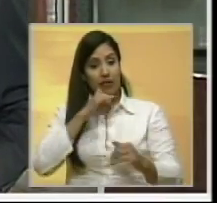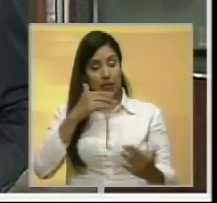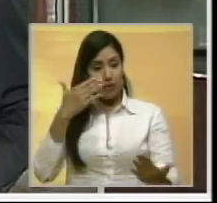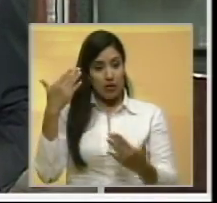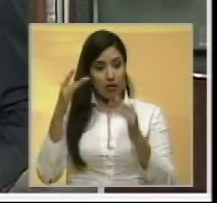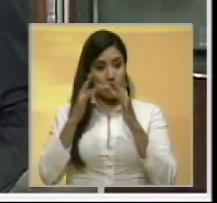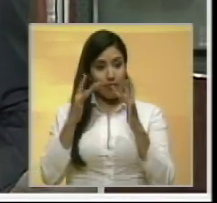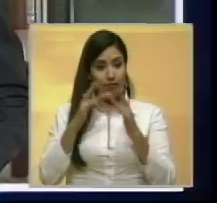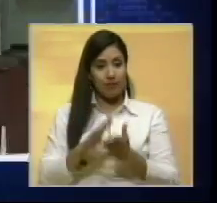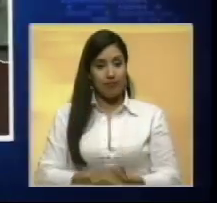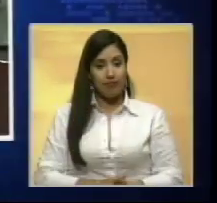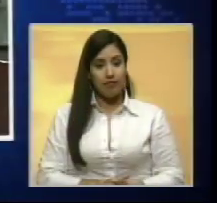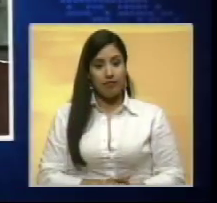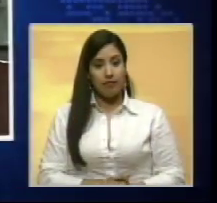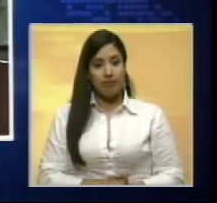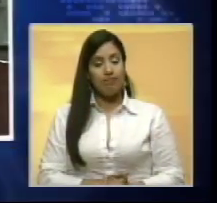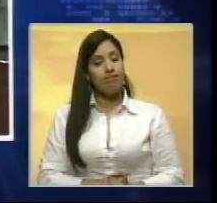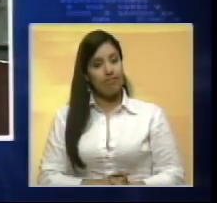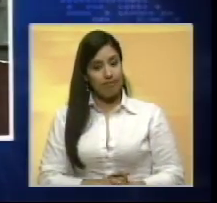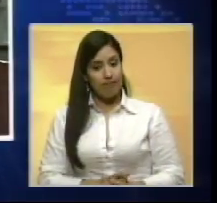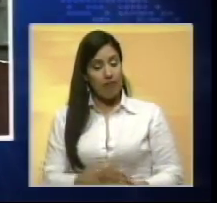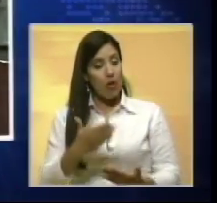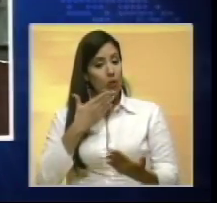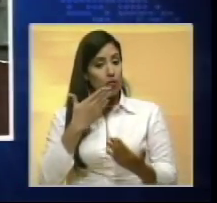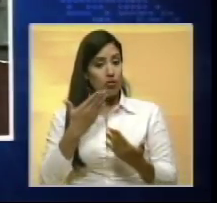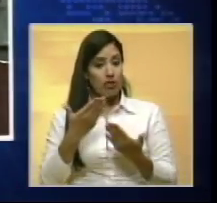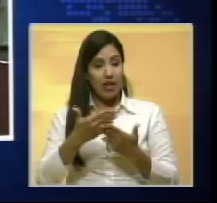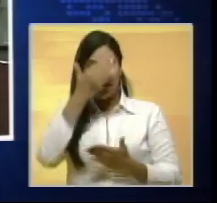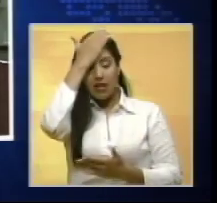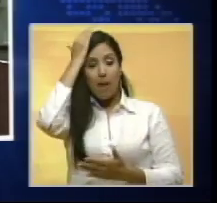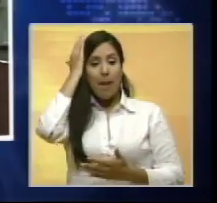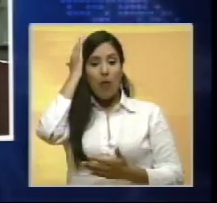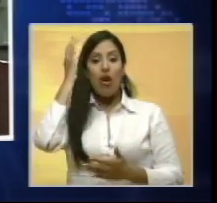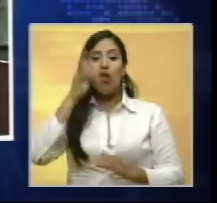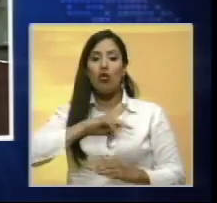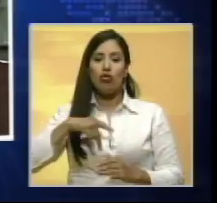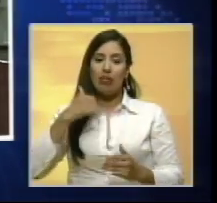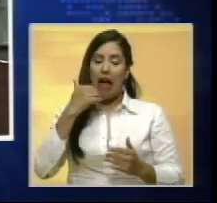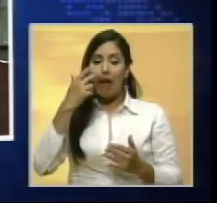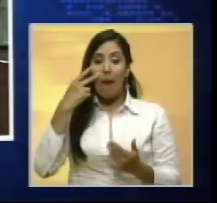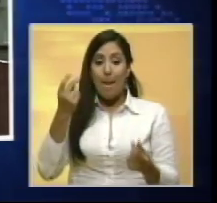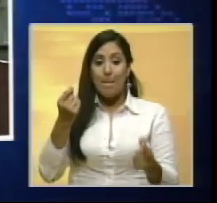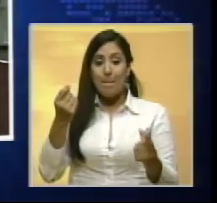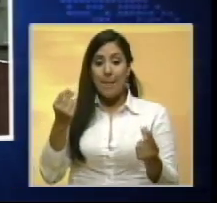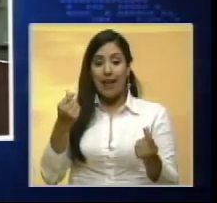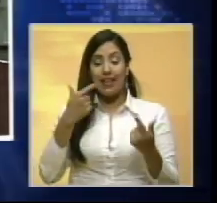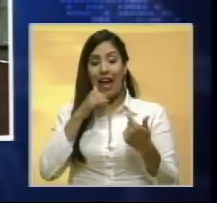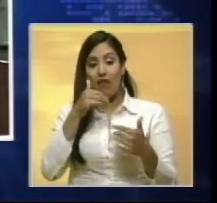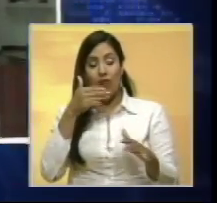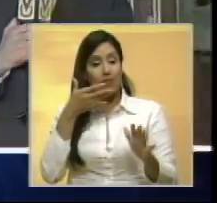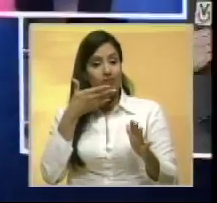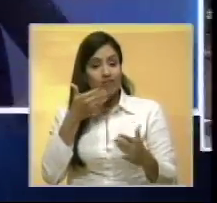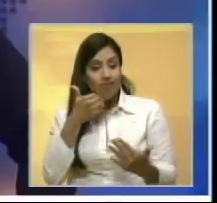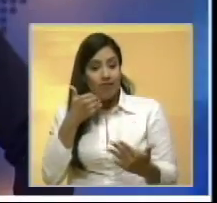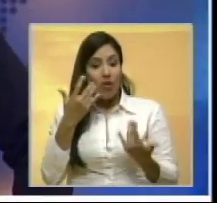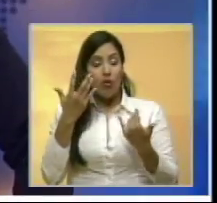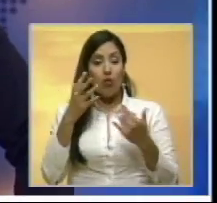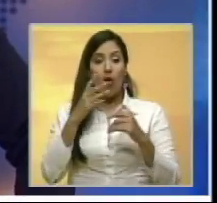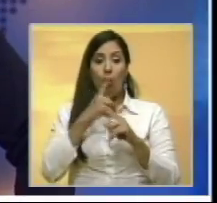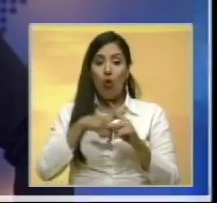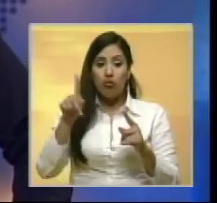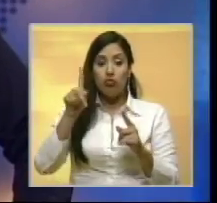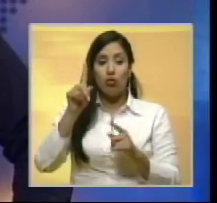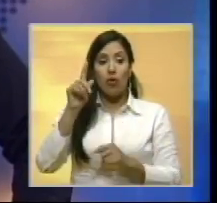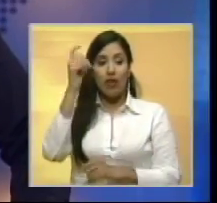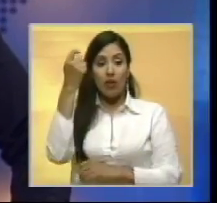devolvemos el pase al estudio. Muchísimas gracias, Manuel. Por supuesto que estaremos atentos a esta información. Continuamos con más.